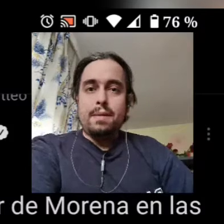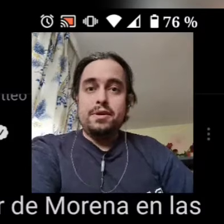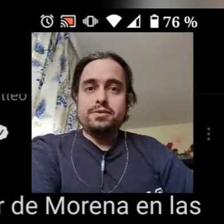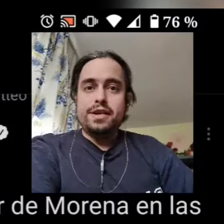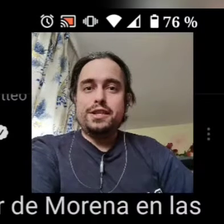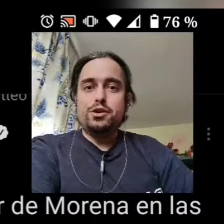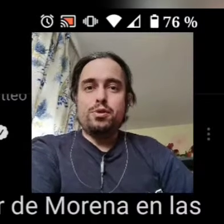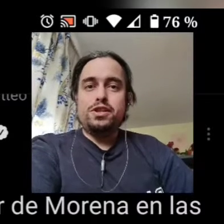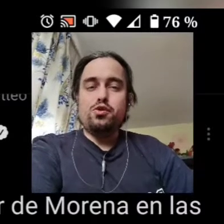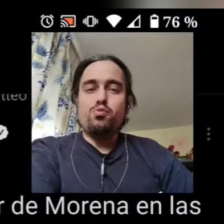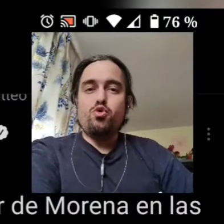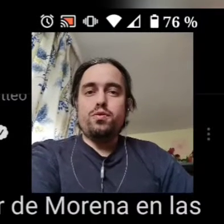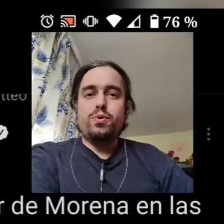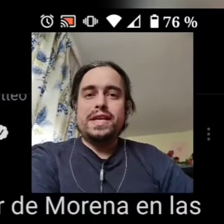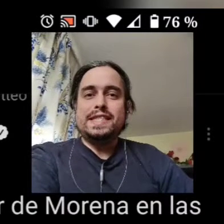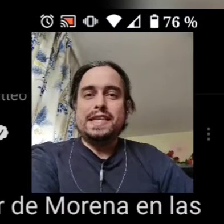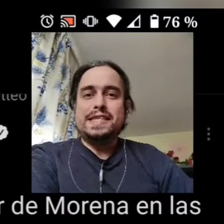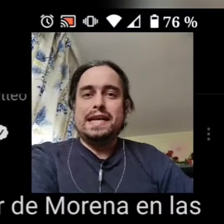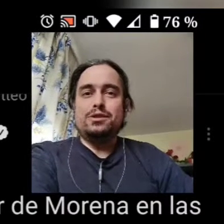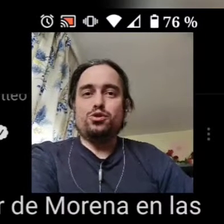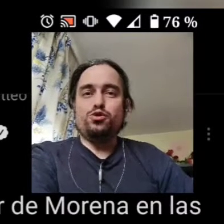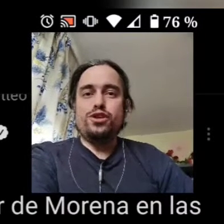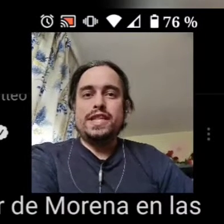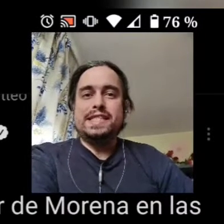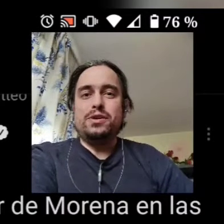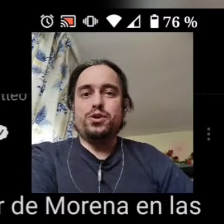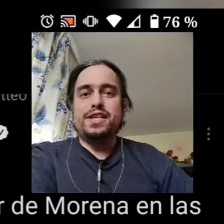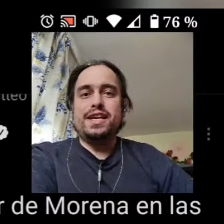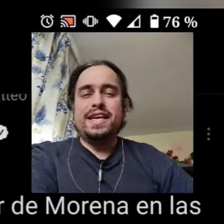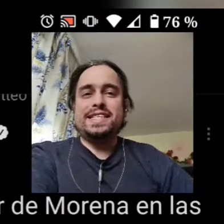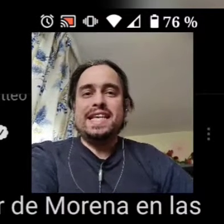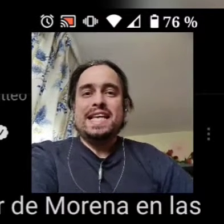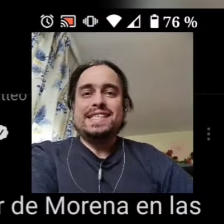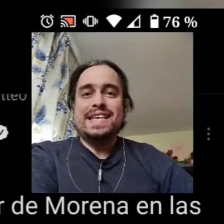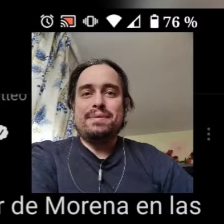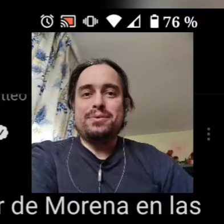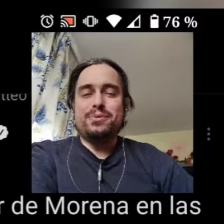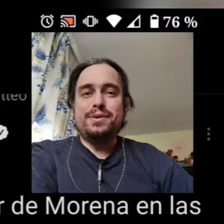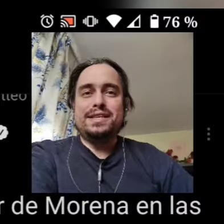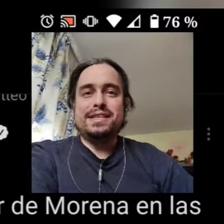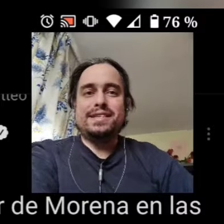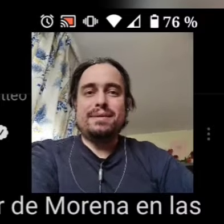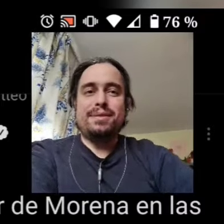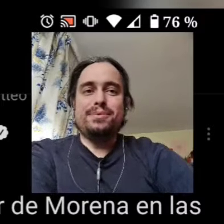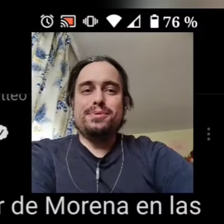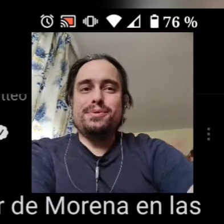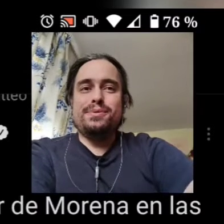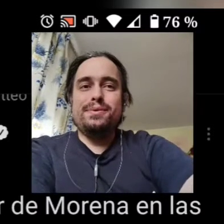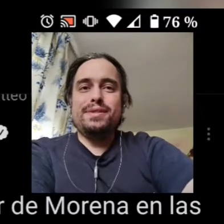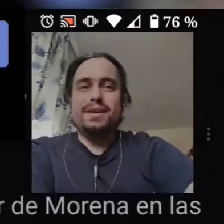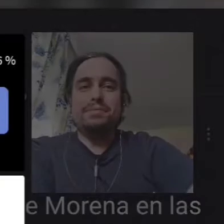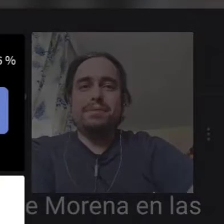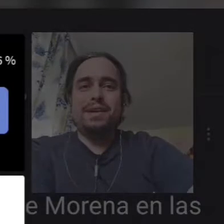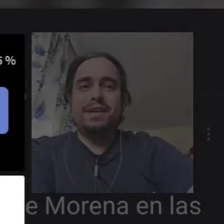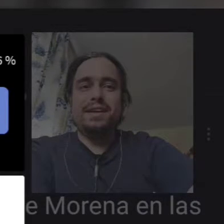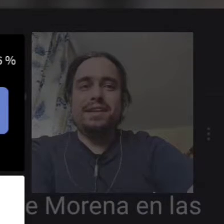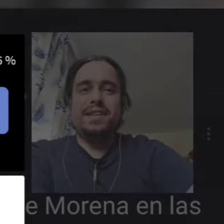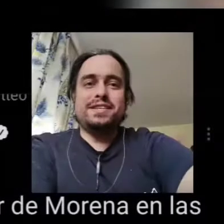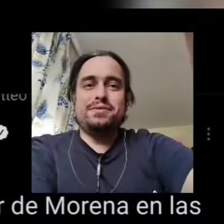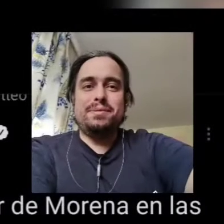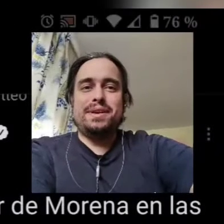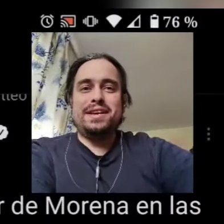amigos de críticos políticos muy buenas tardes tengan todos ustedes hoy es sábado hoy es sábado déjeme ver